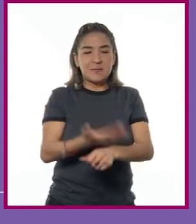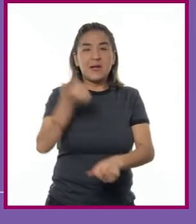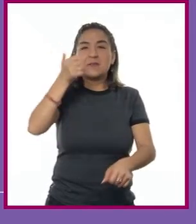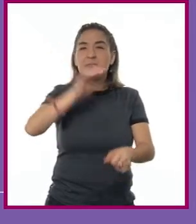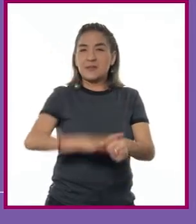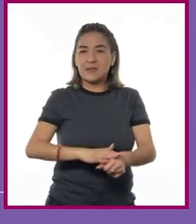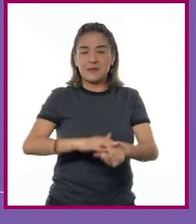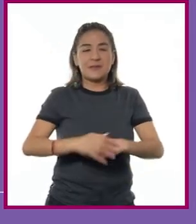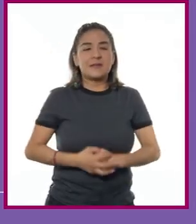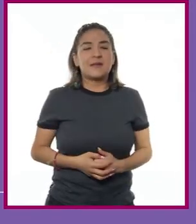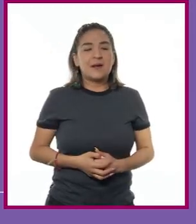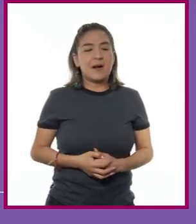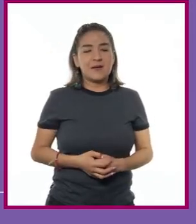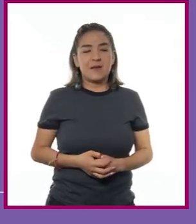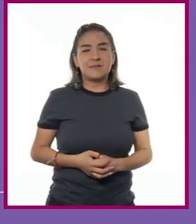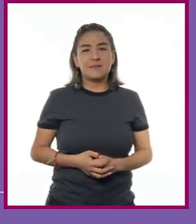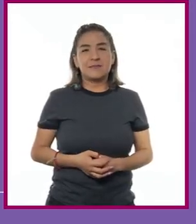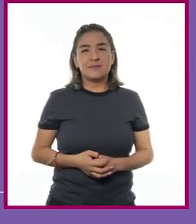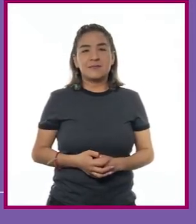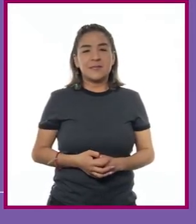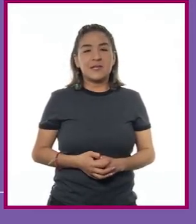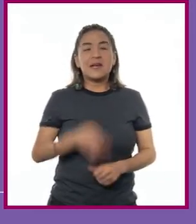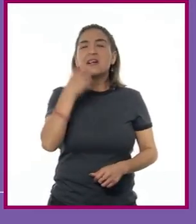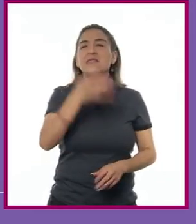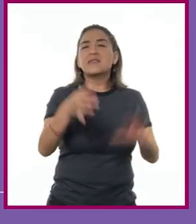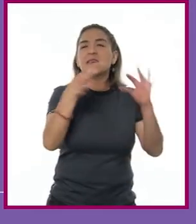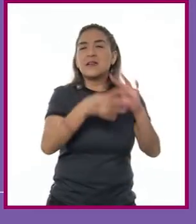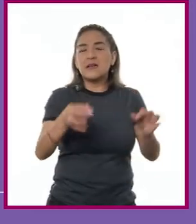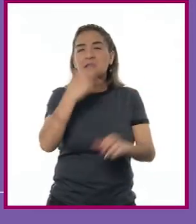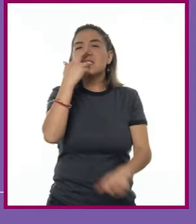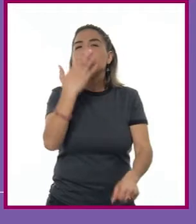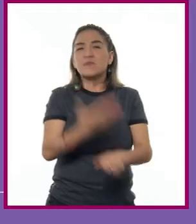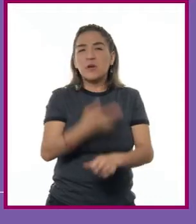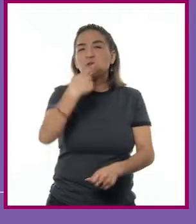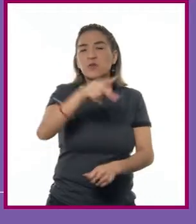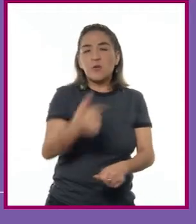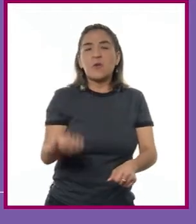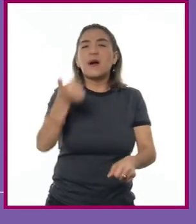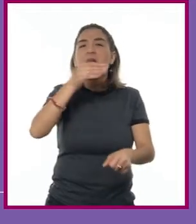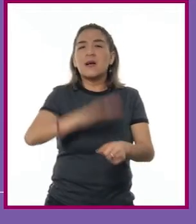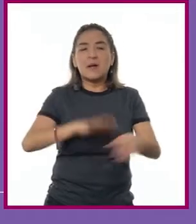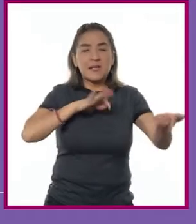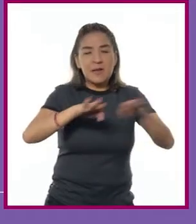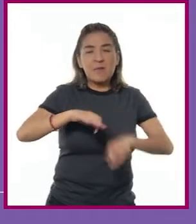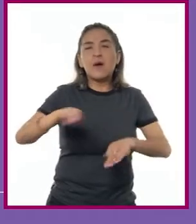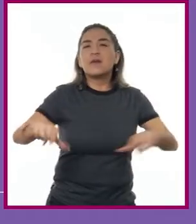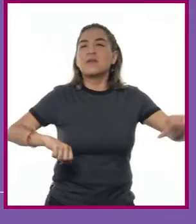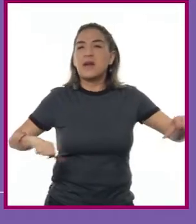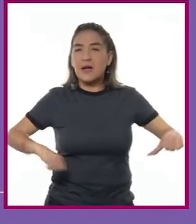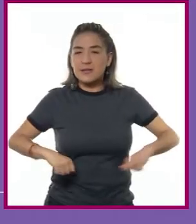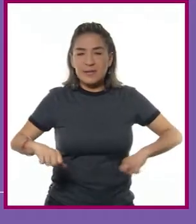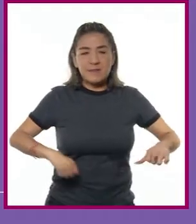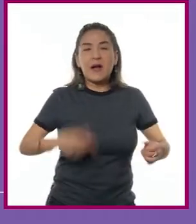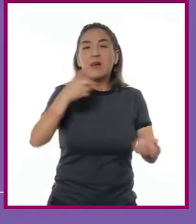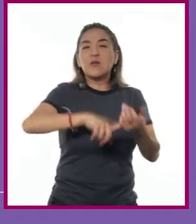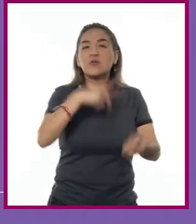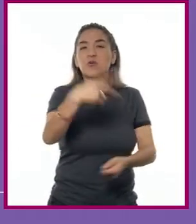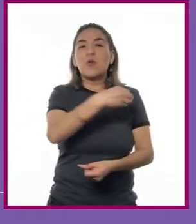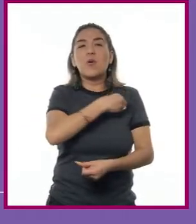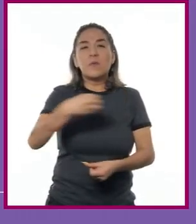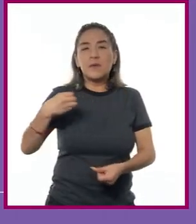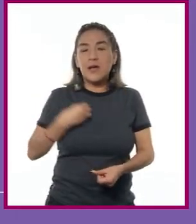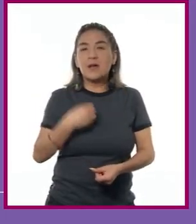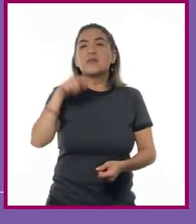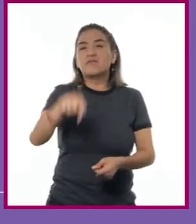Responsabilidades Administrativas de los Servidores Públicos, se habla de las responsabilidades administrativas y obligaciones en el servicio